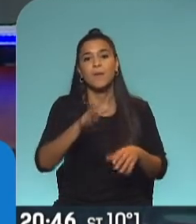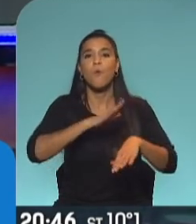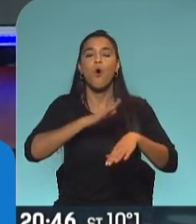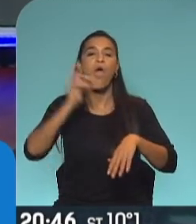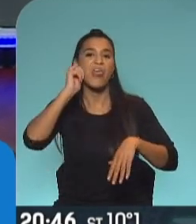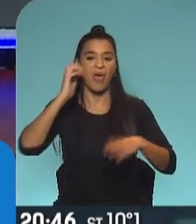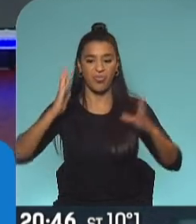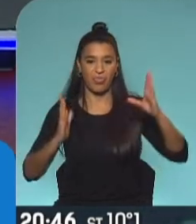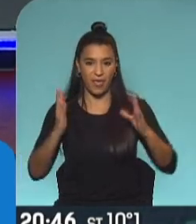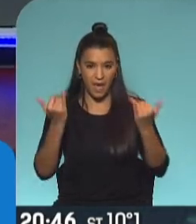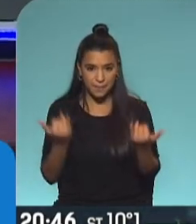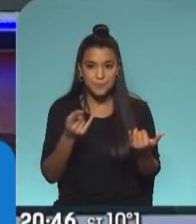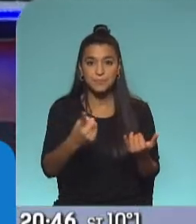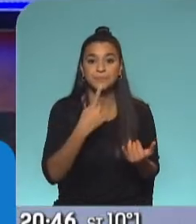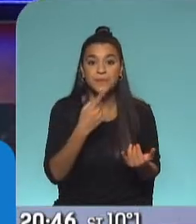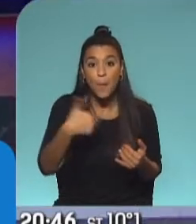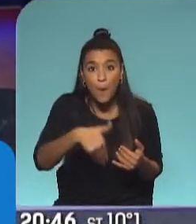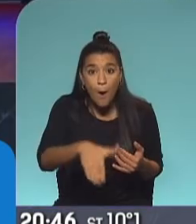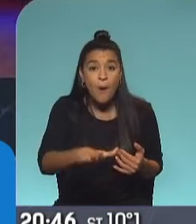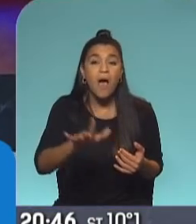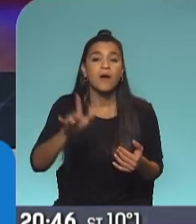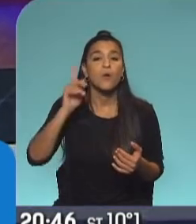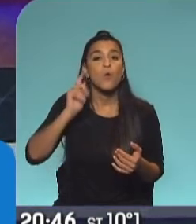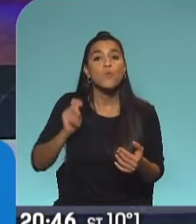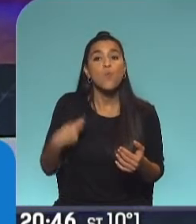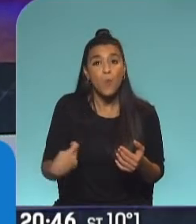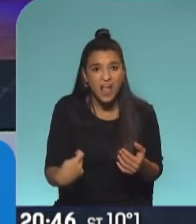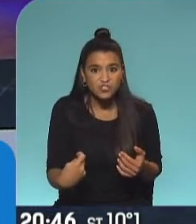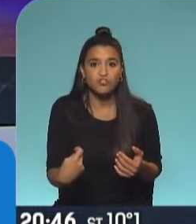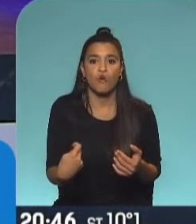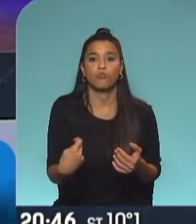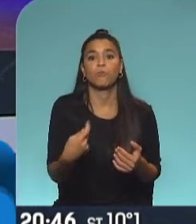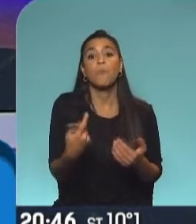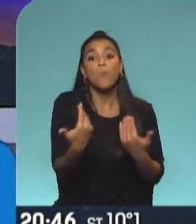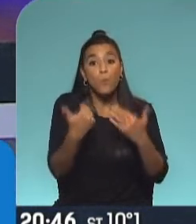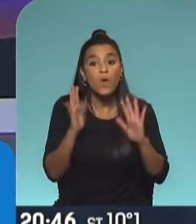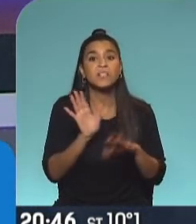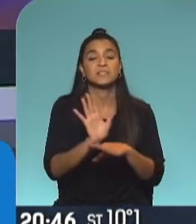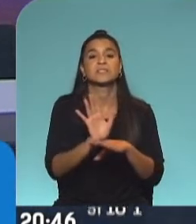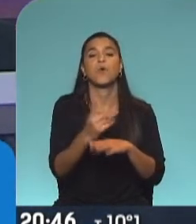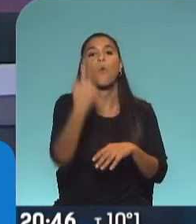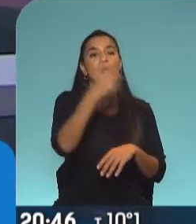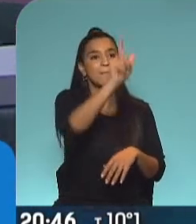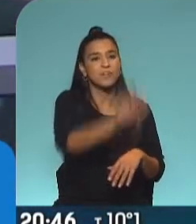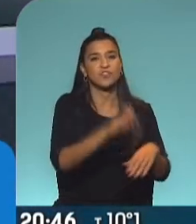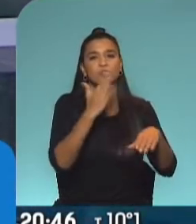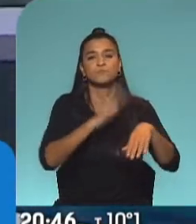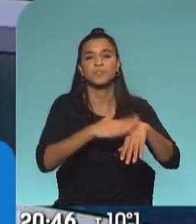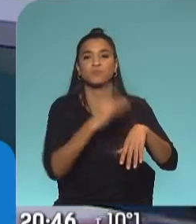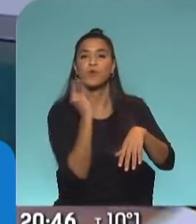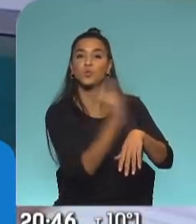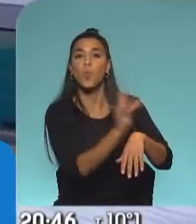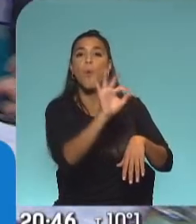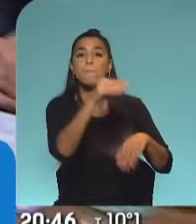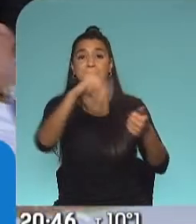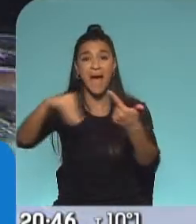etario. Está quien nos pregunta que se está por jubilar y pregunta si podría tener más de un apoderado. La verdad es